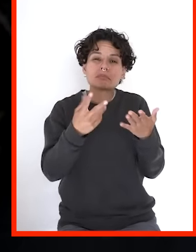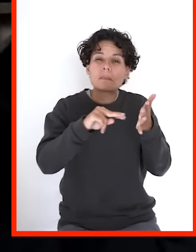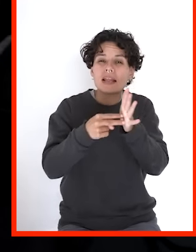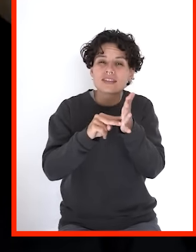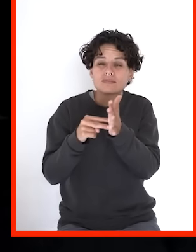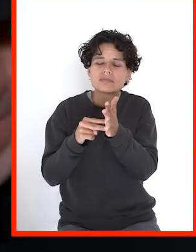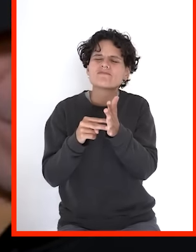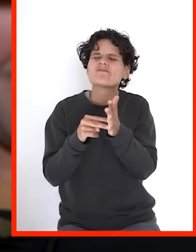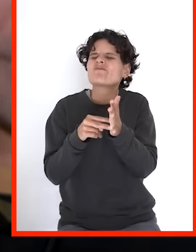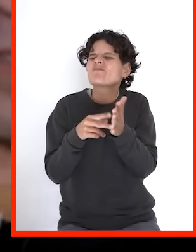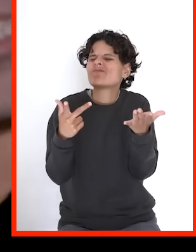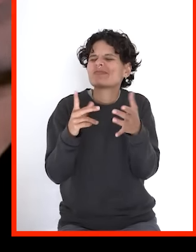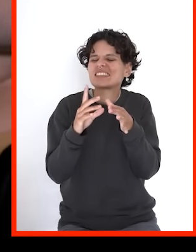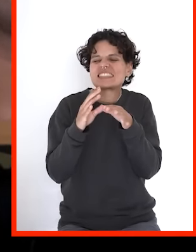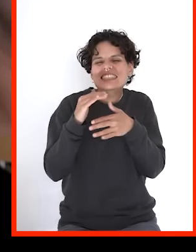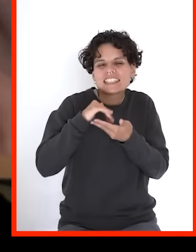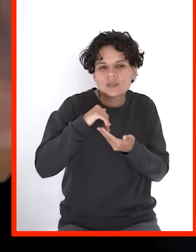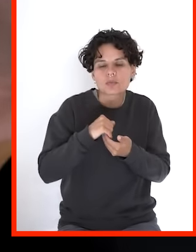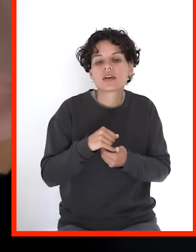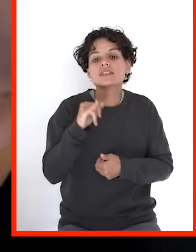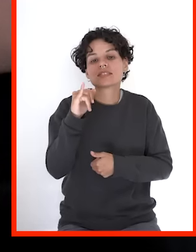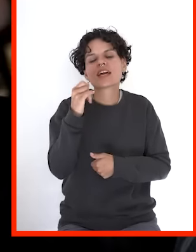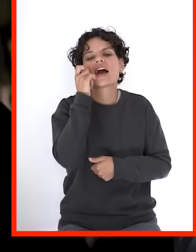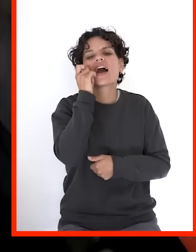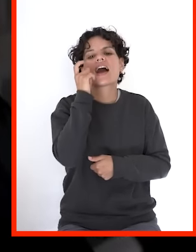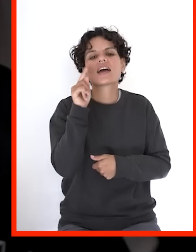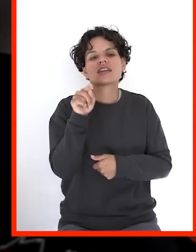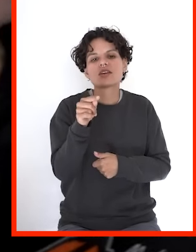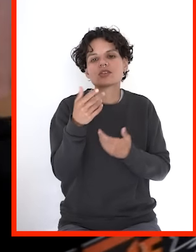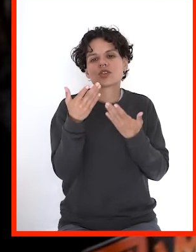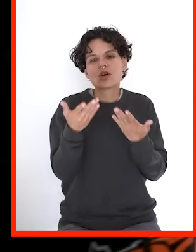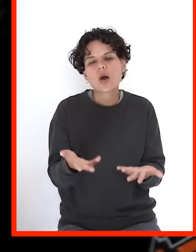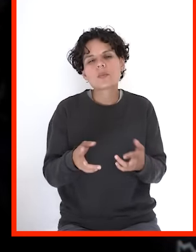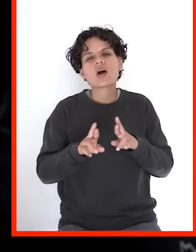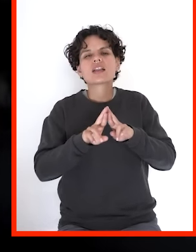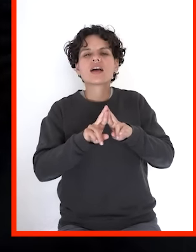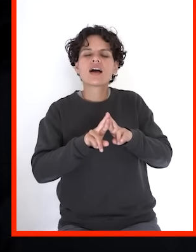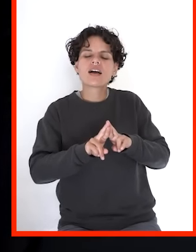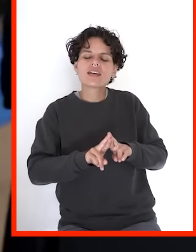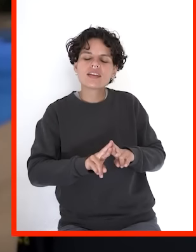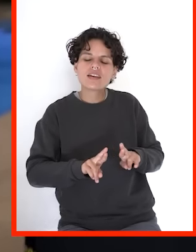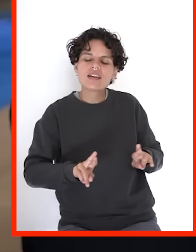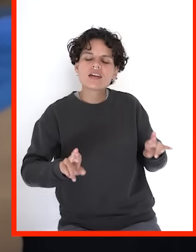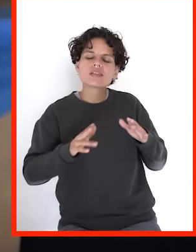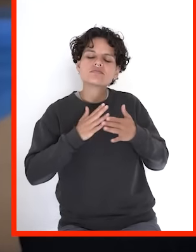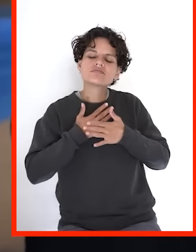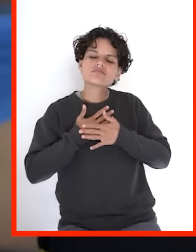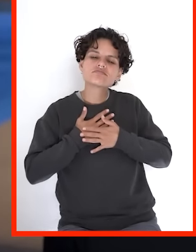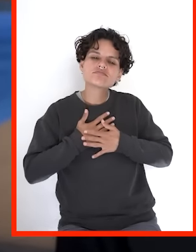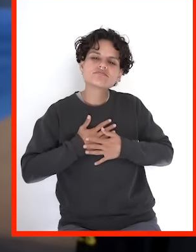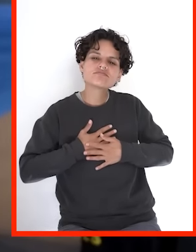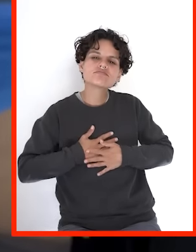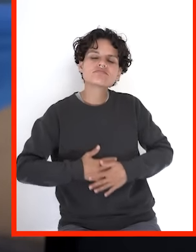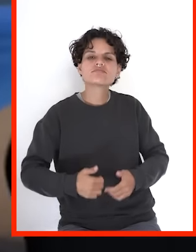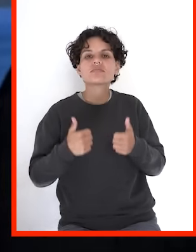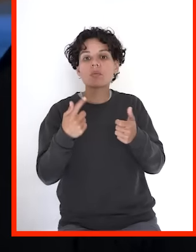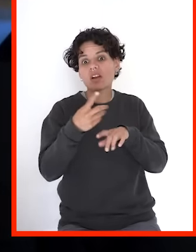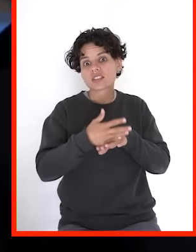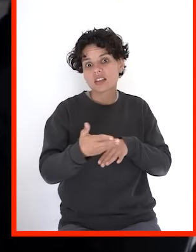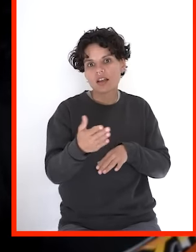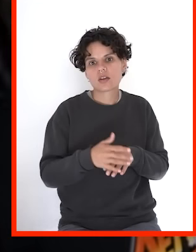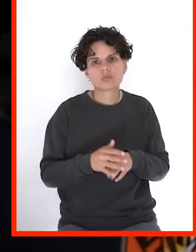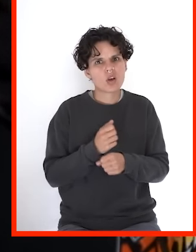hace un poquito también el perfil de tranquilo, relajado. La hierba. Mucha hierba. Sí. Ay, no se puede decir